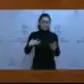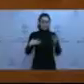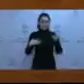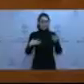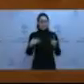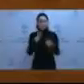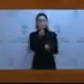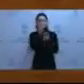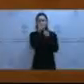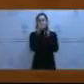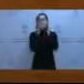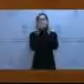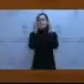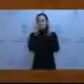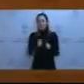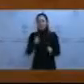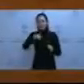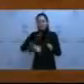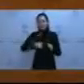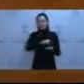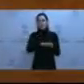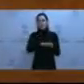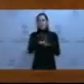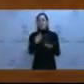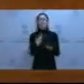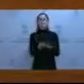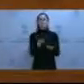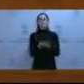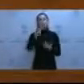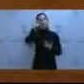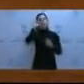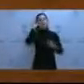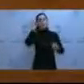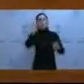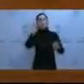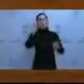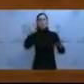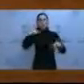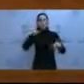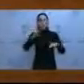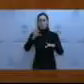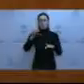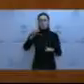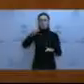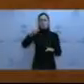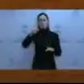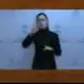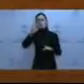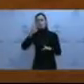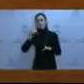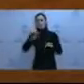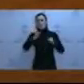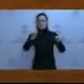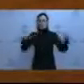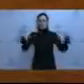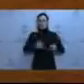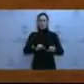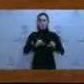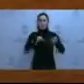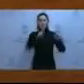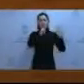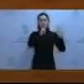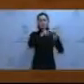exponer la realidad. Usted me da argumentos aquí que no tienen mucho sentido. O sea, que SOGEPSA se da a quiebra por los 6 millones o 8 millones